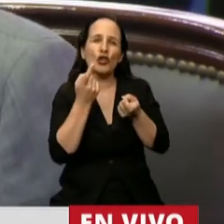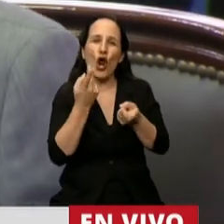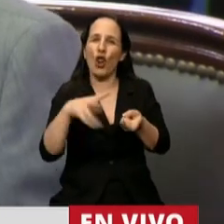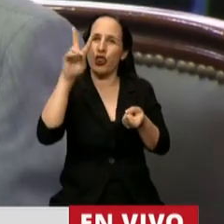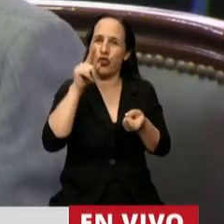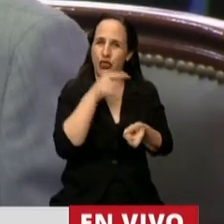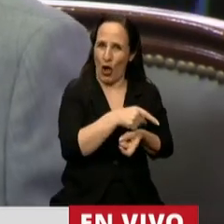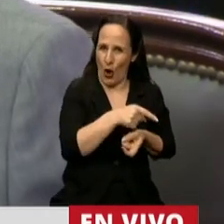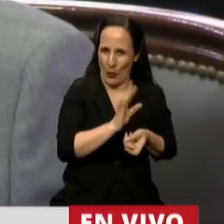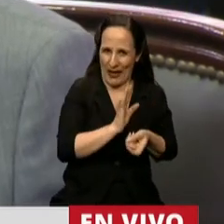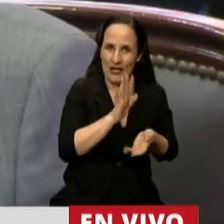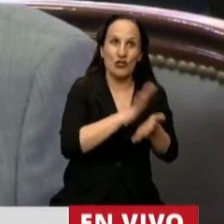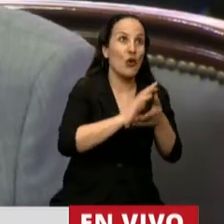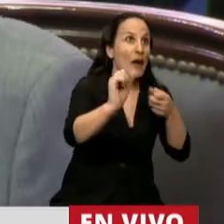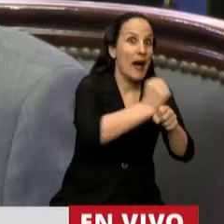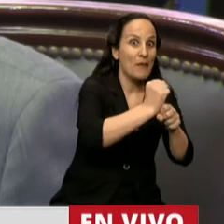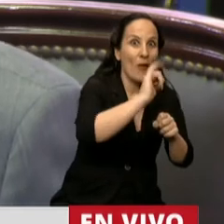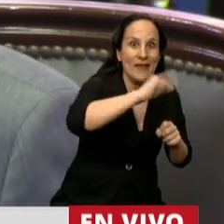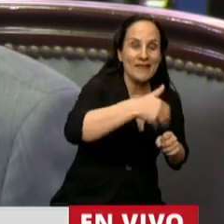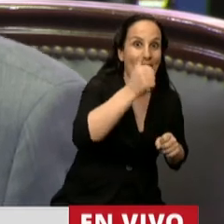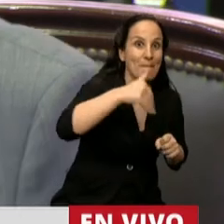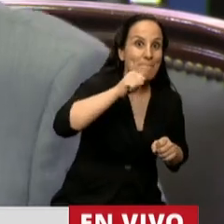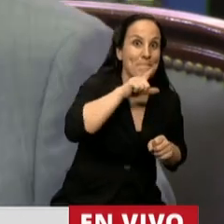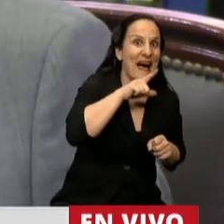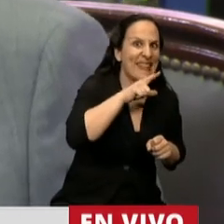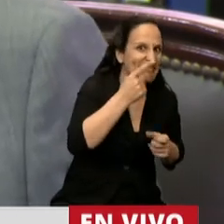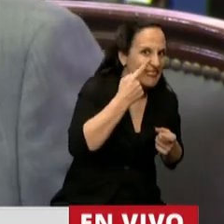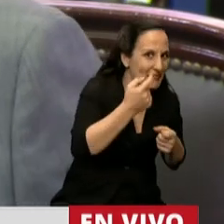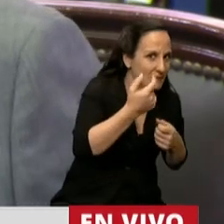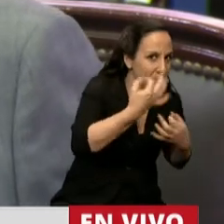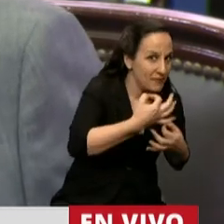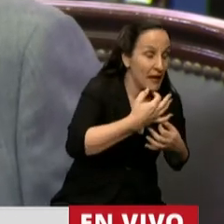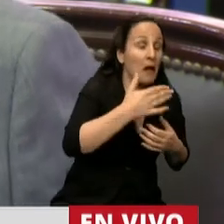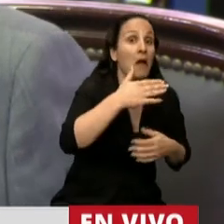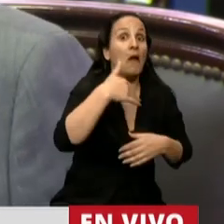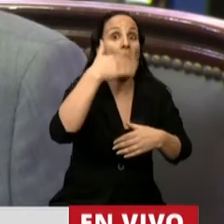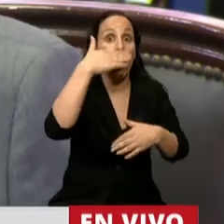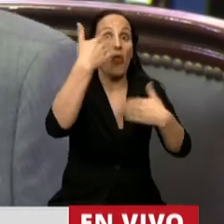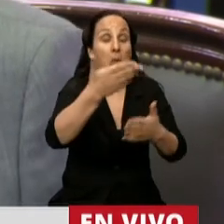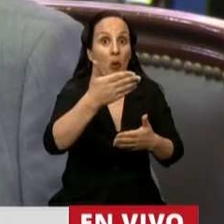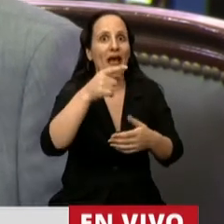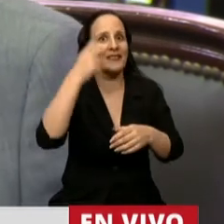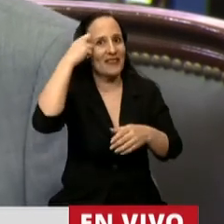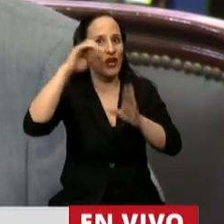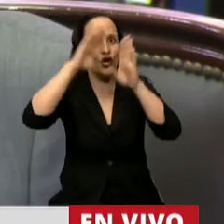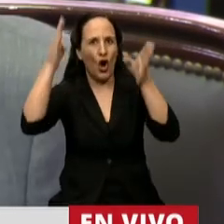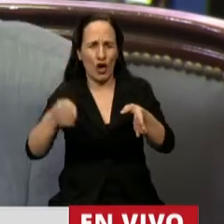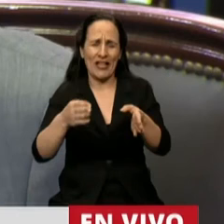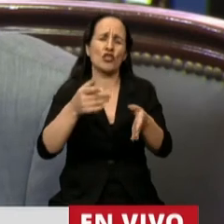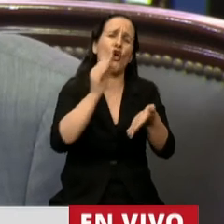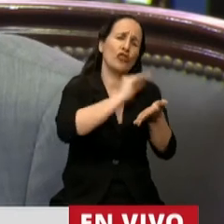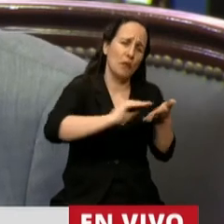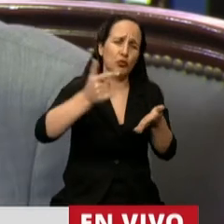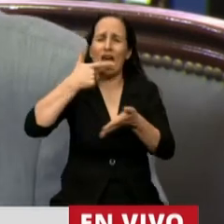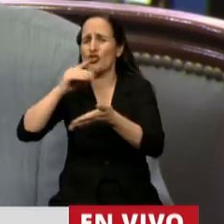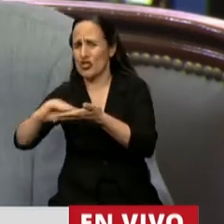ANMAT respecto de la aprobación de aquello que se compre, y con el control posterior que vamos a tener en el Congreso, tanto la Cámara de Diputados